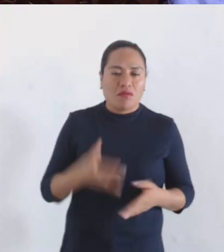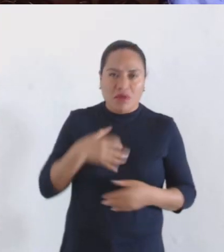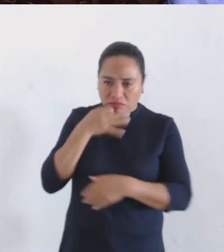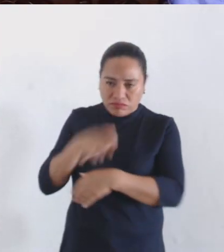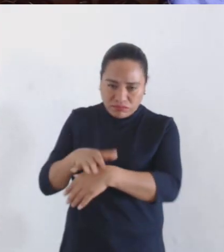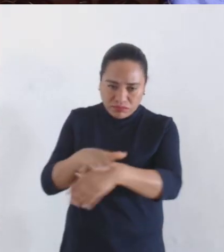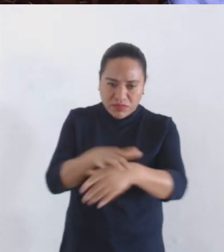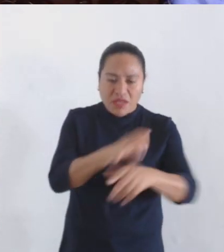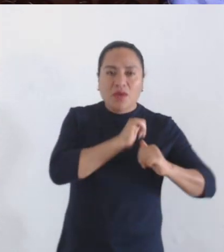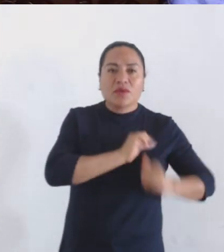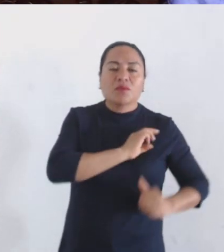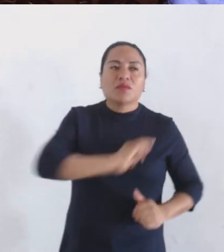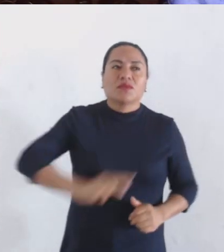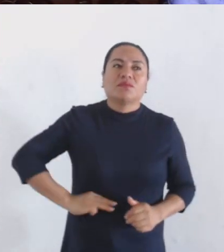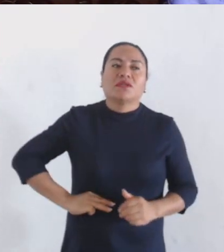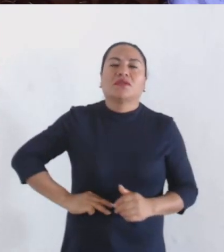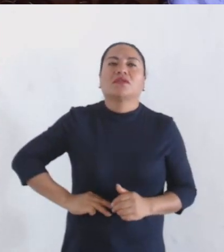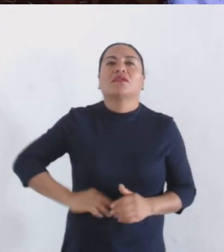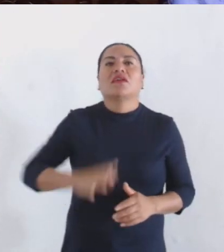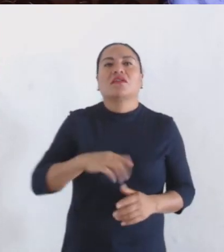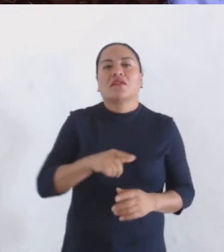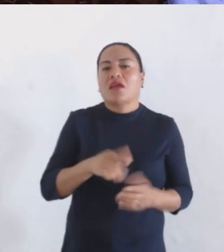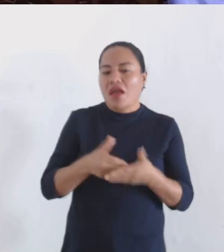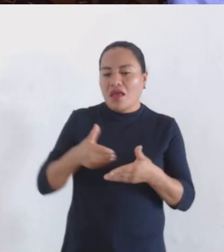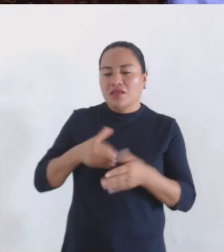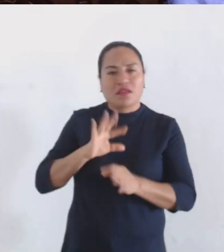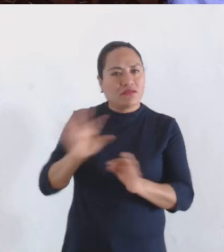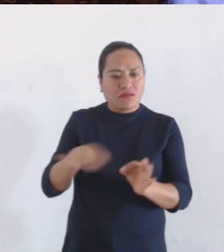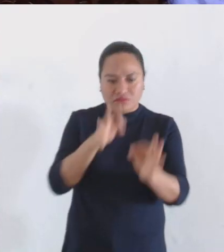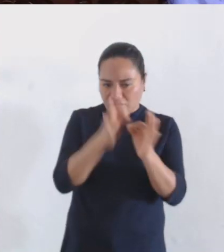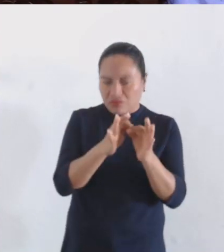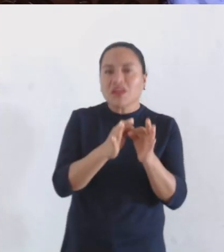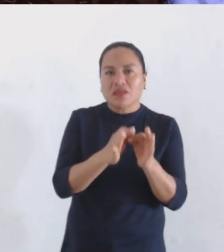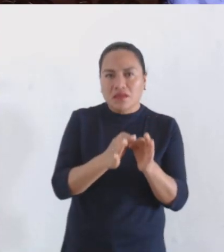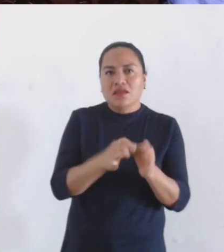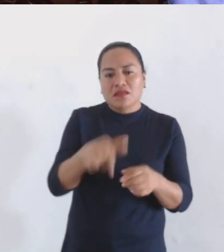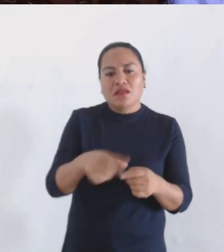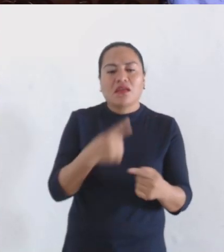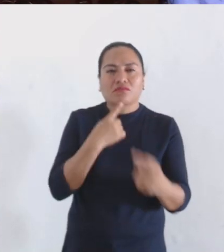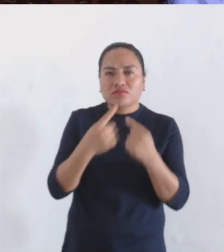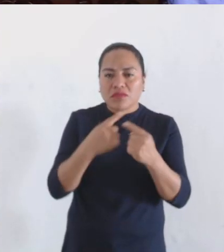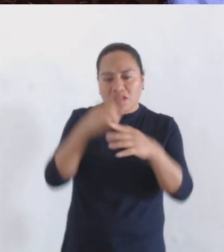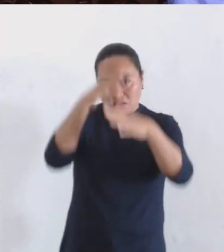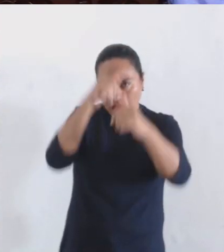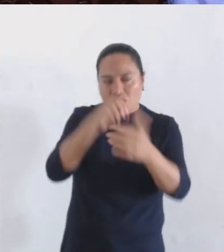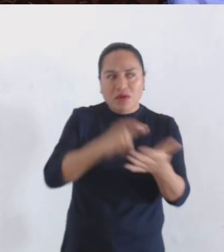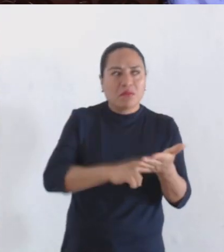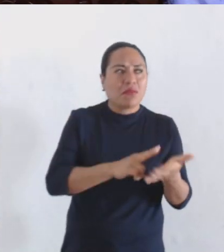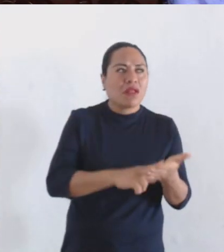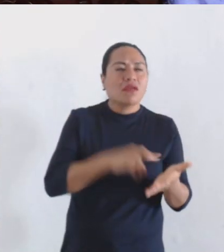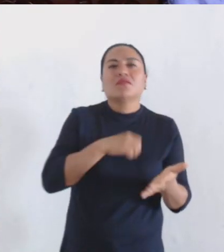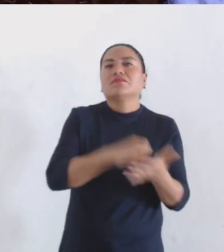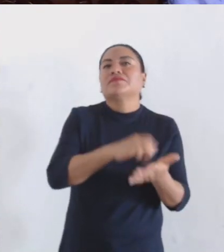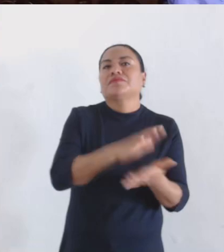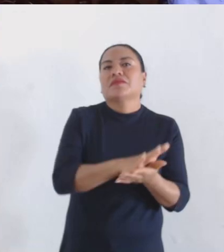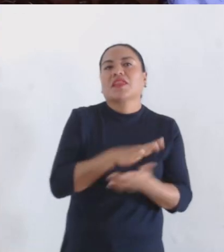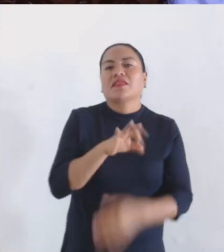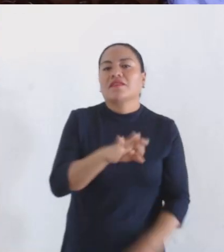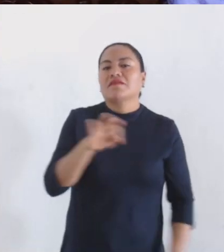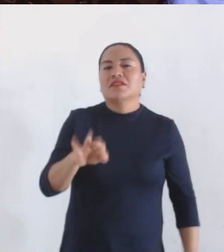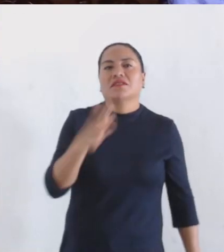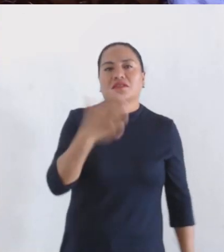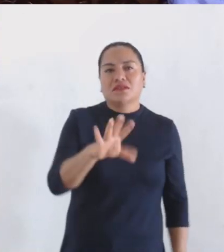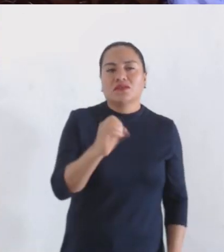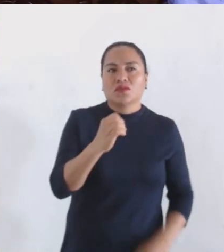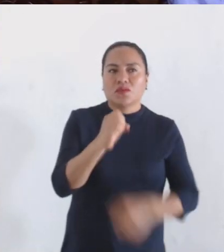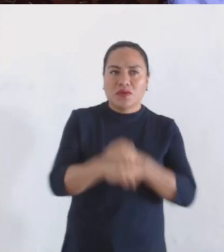informar a las y los concejales que de manera oportuna se dio cumplimiento a los acuerdos emanados de la sesión ordinaria de Cabildo, de fecha 10